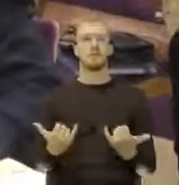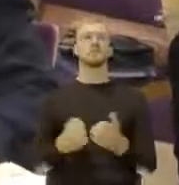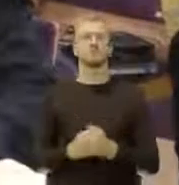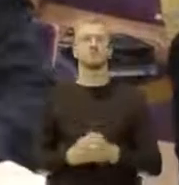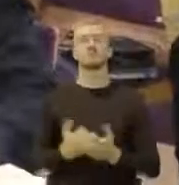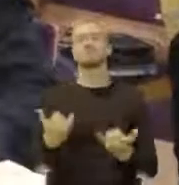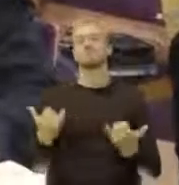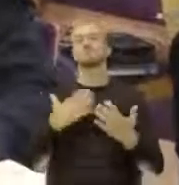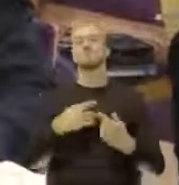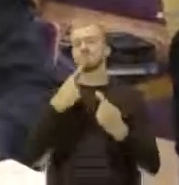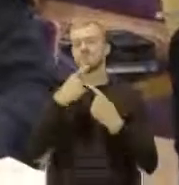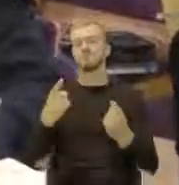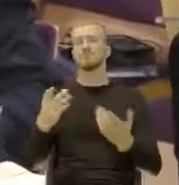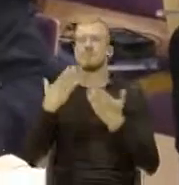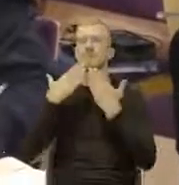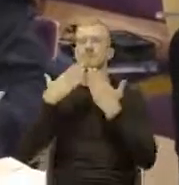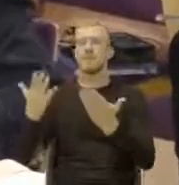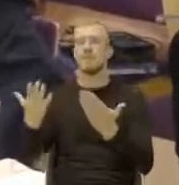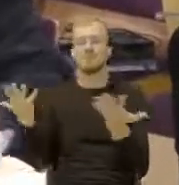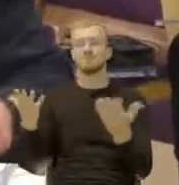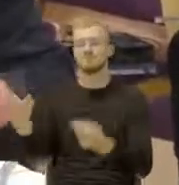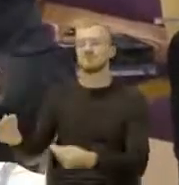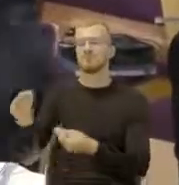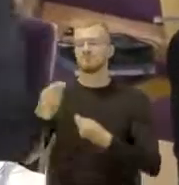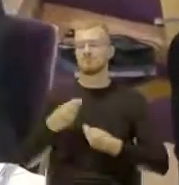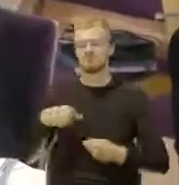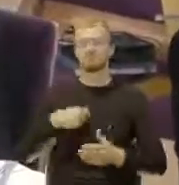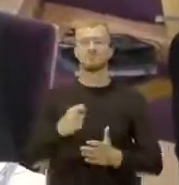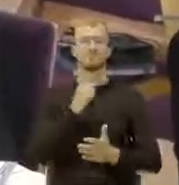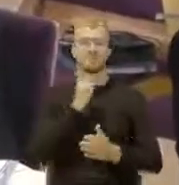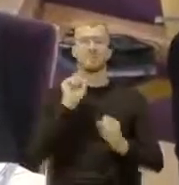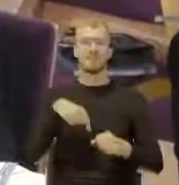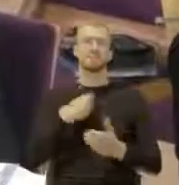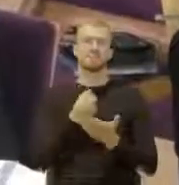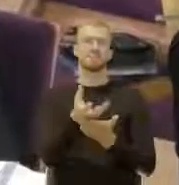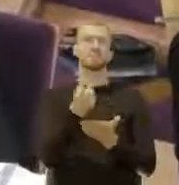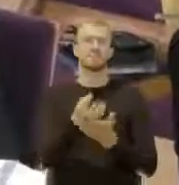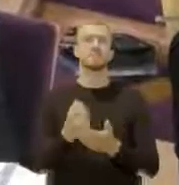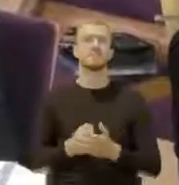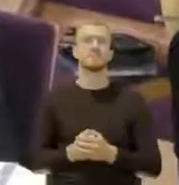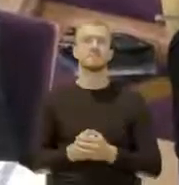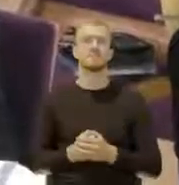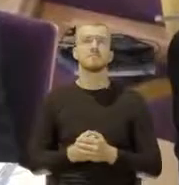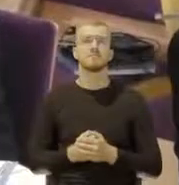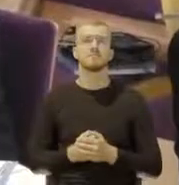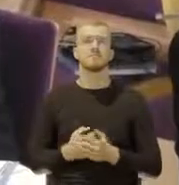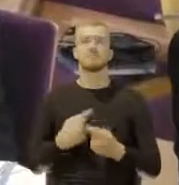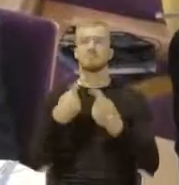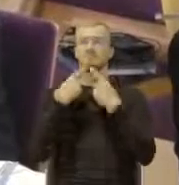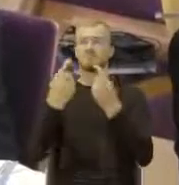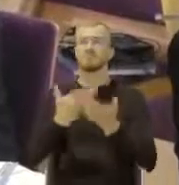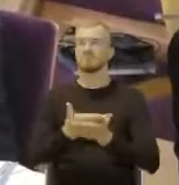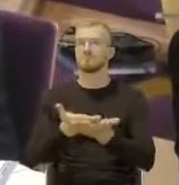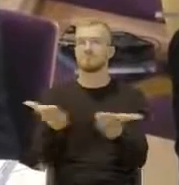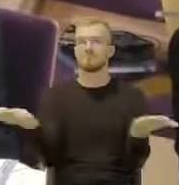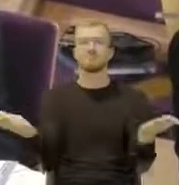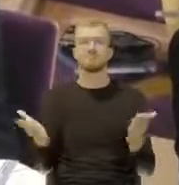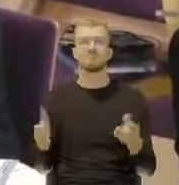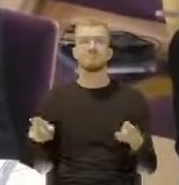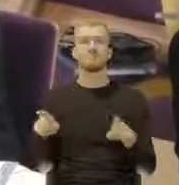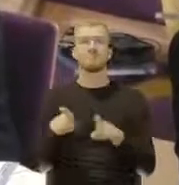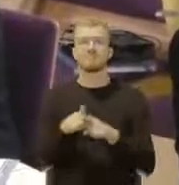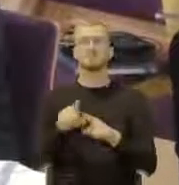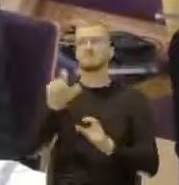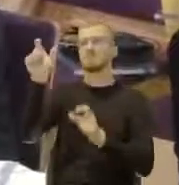funcionarios, tanto públicos y privados, de diferentes niveles del gobierno central, del gobierno subregional.